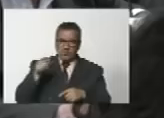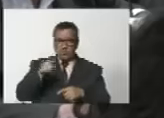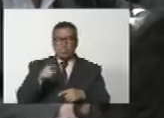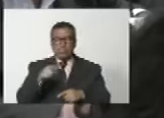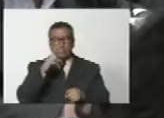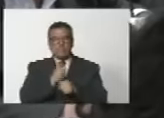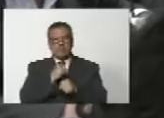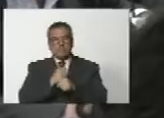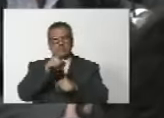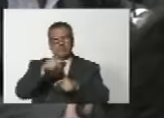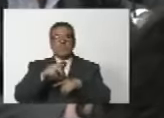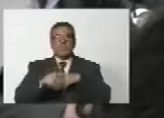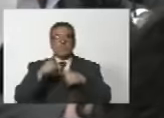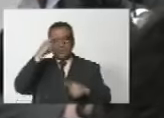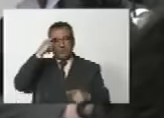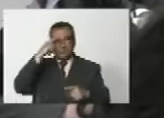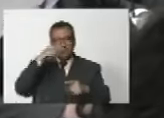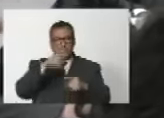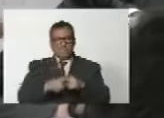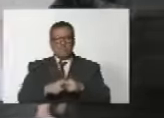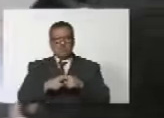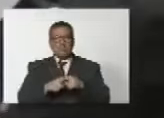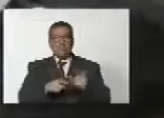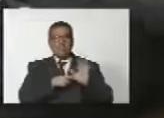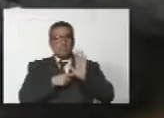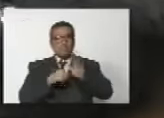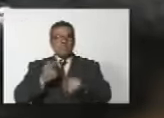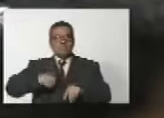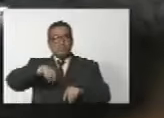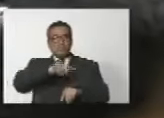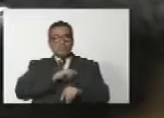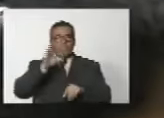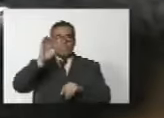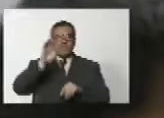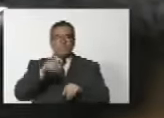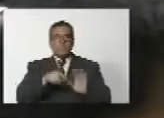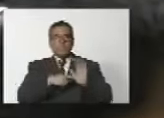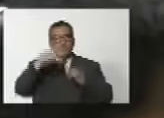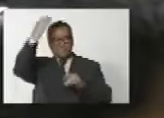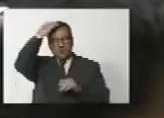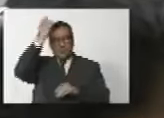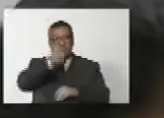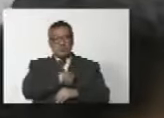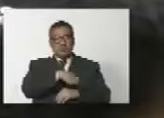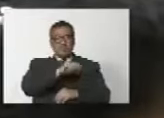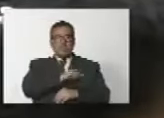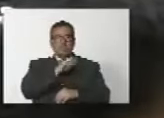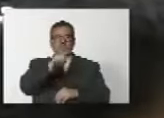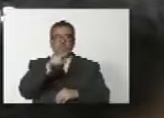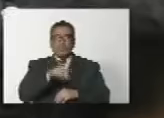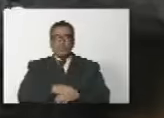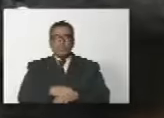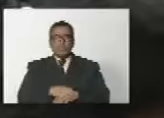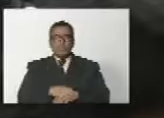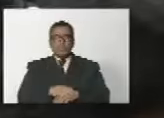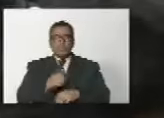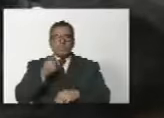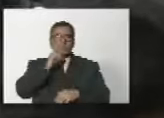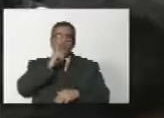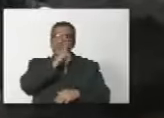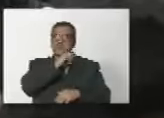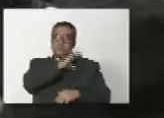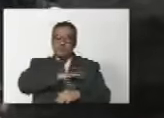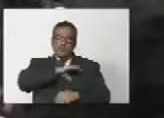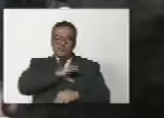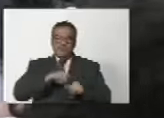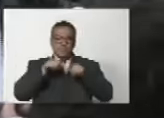un excelente rol en este desafío de representar a nuestro país ante el Reino de España. Es por ello que en nombre de la